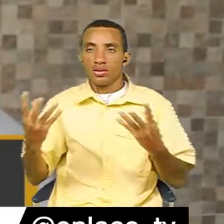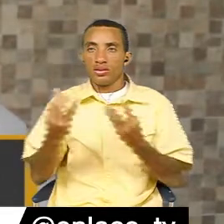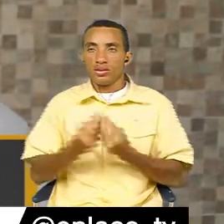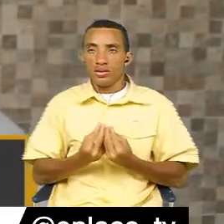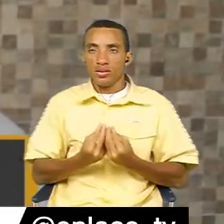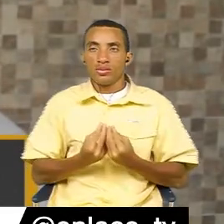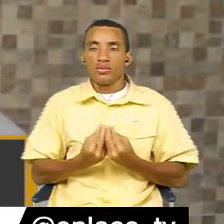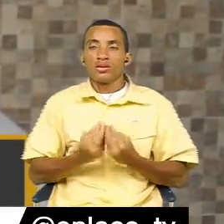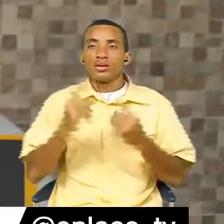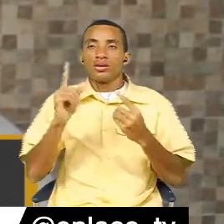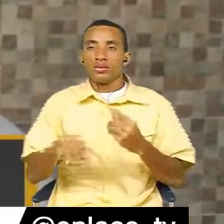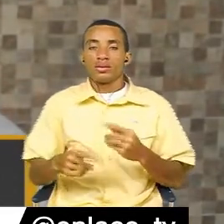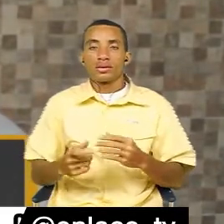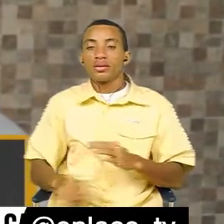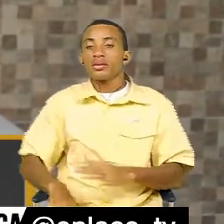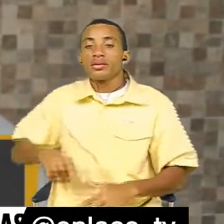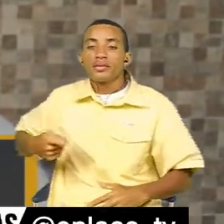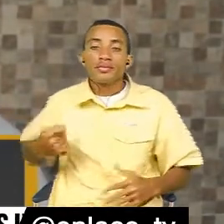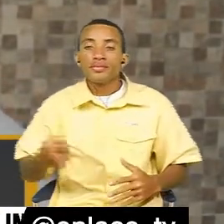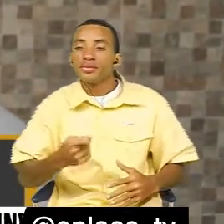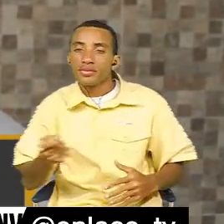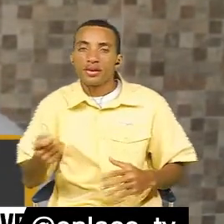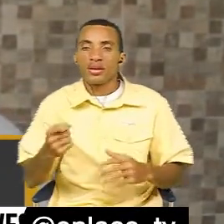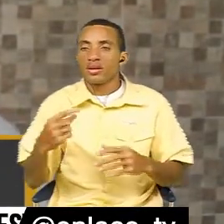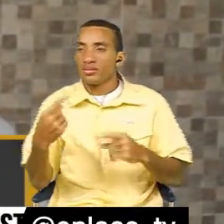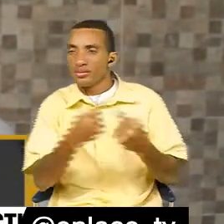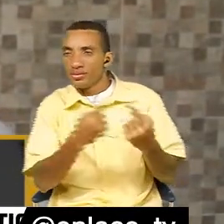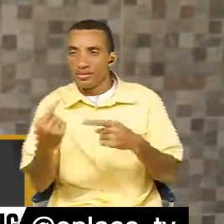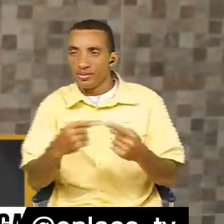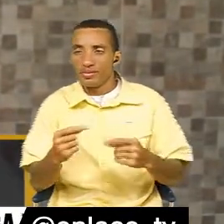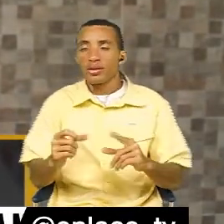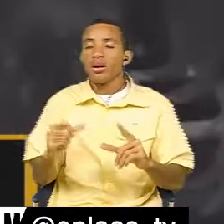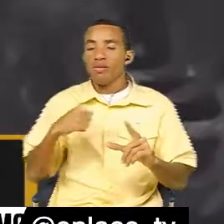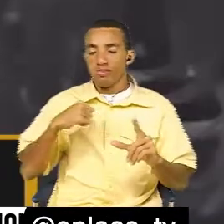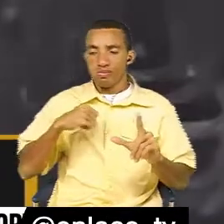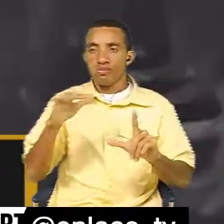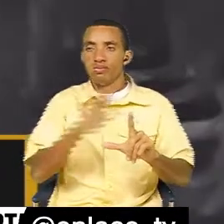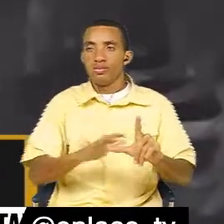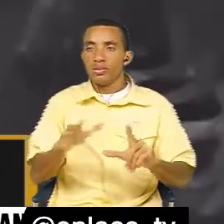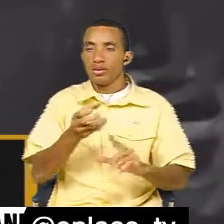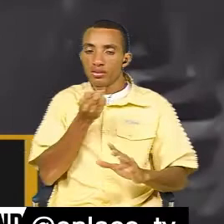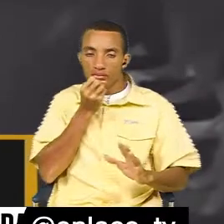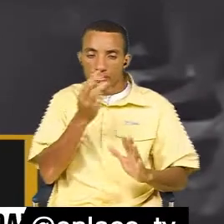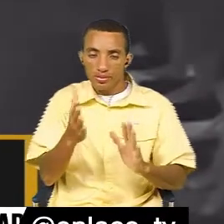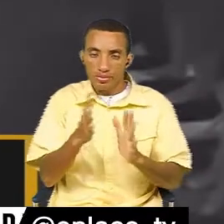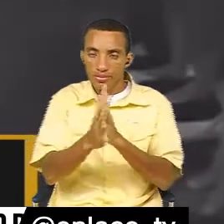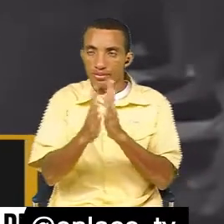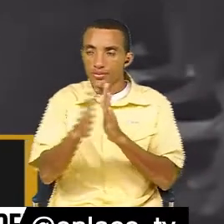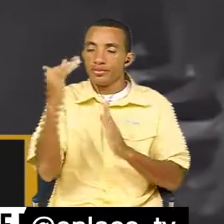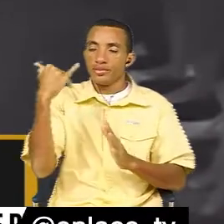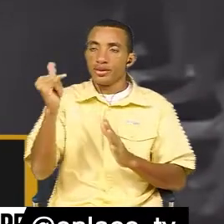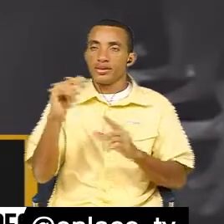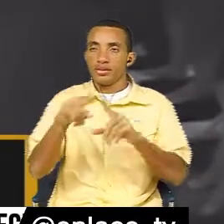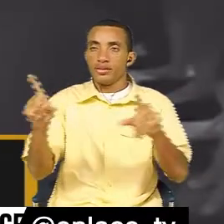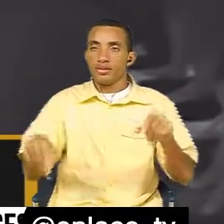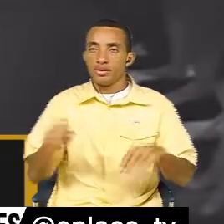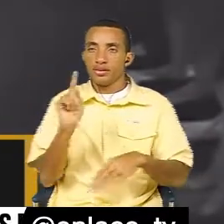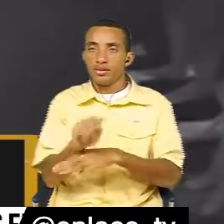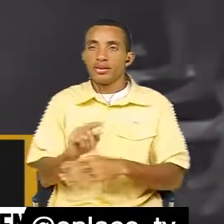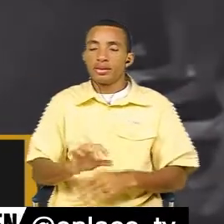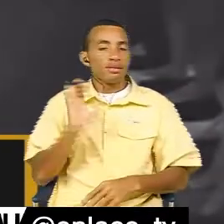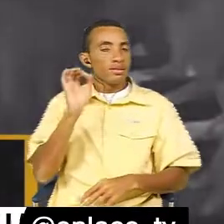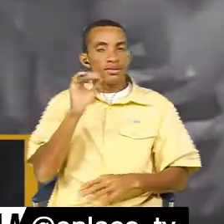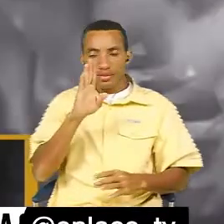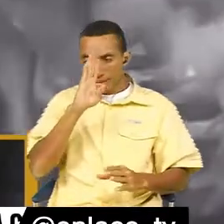multicentro, sacan cuchillos, es para problemas todos los días. Ahí tengo los videos, ya la denuncia está en la fiscalía. De acuerdo con el ofendido, son permanentes los ataques de que